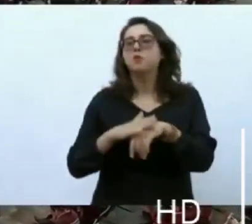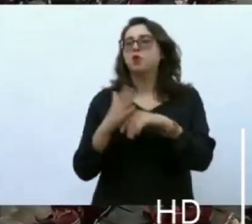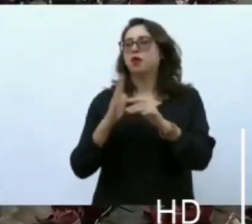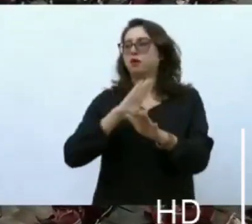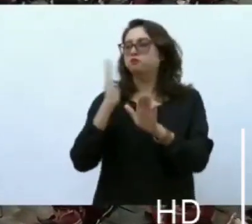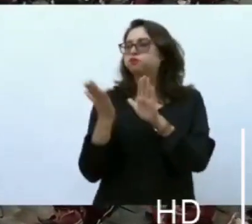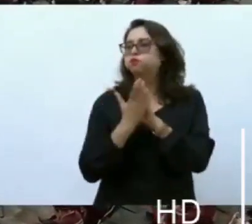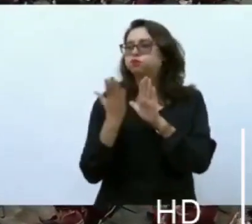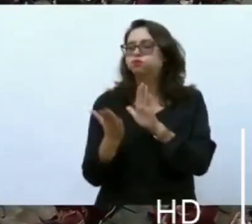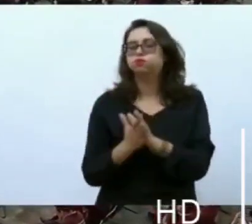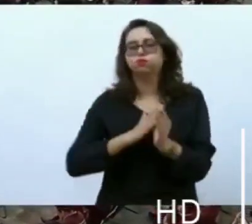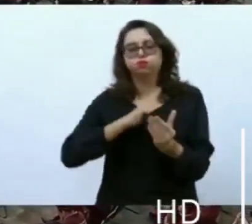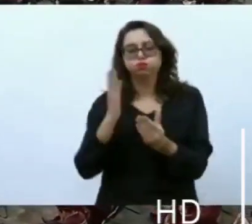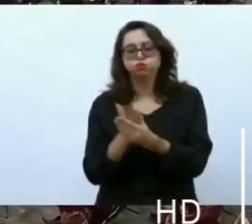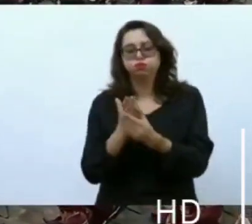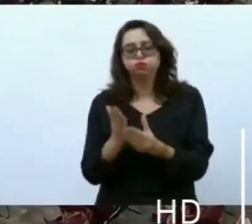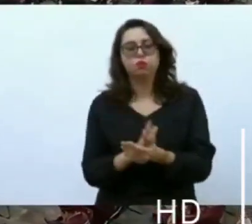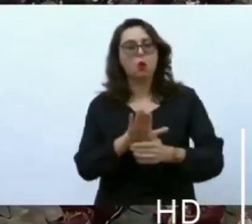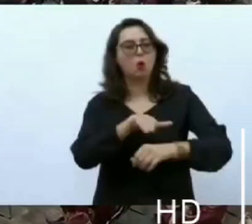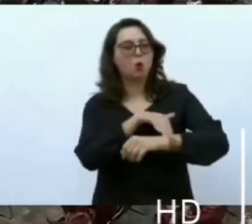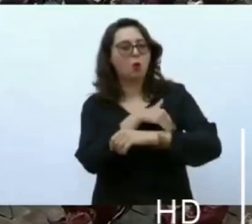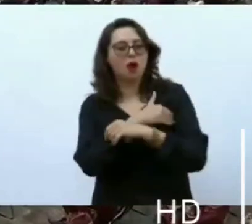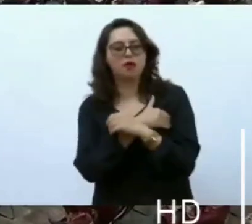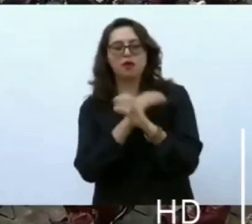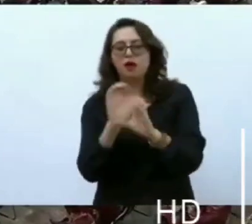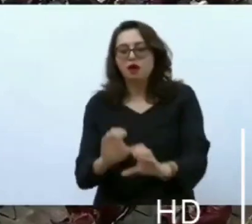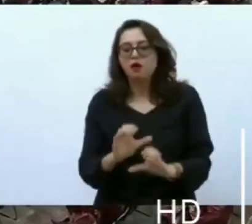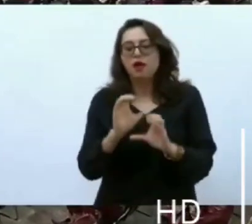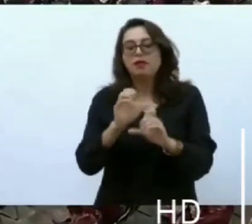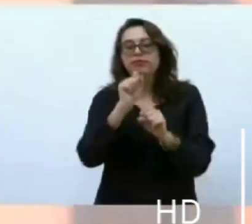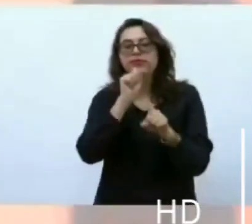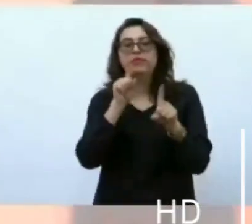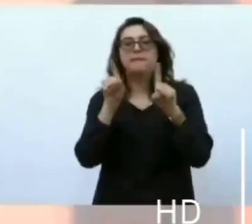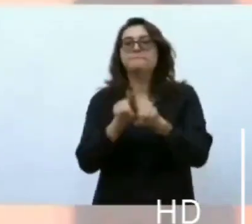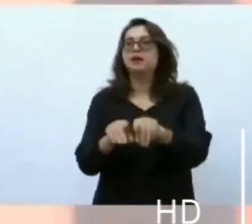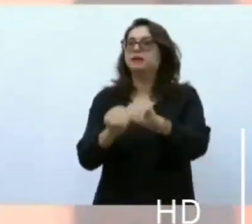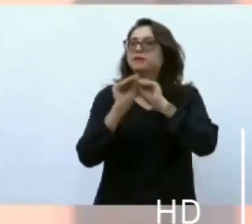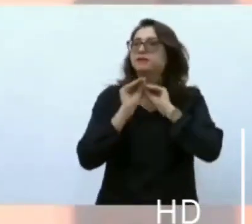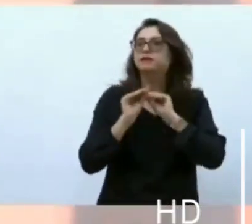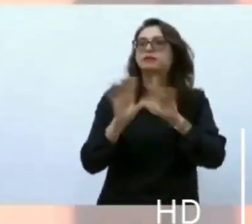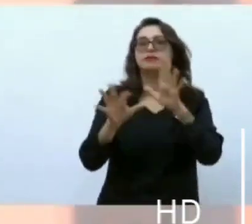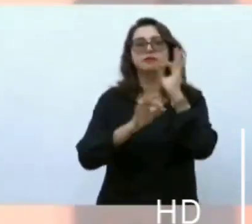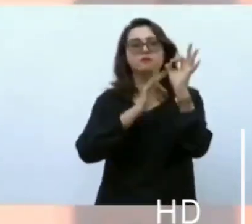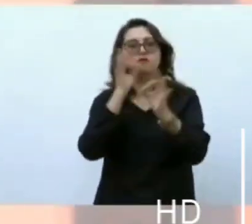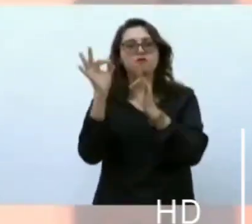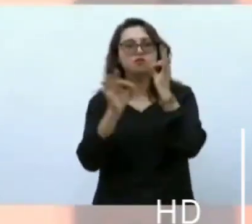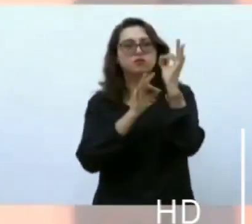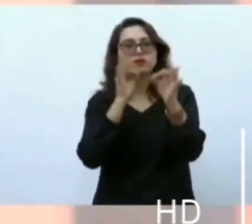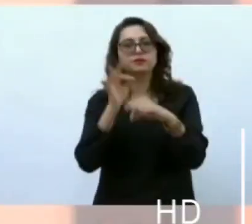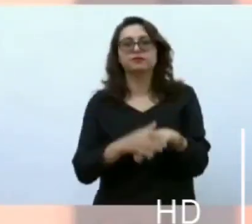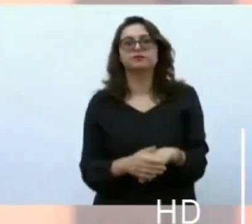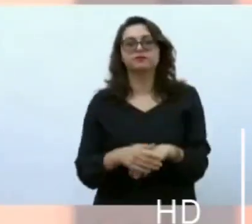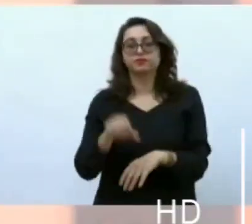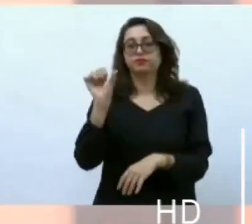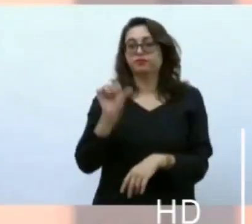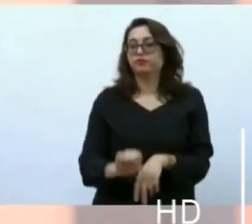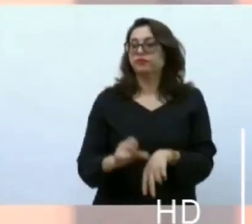México y cumple hoy 200 años como